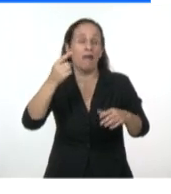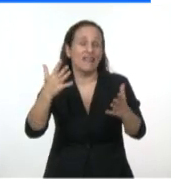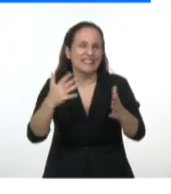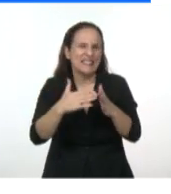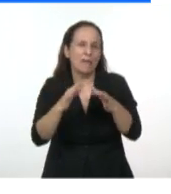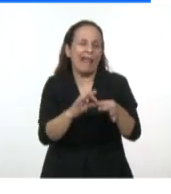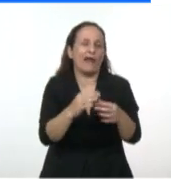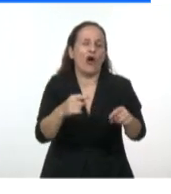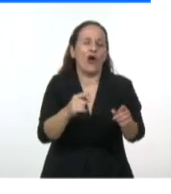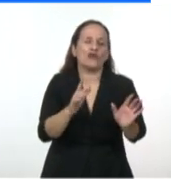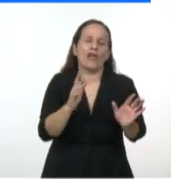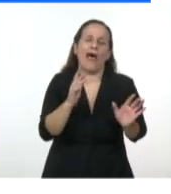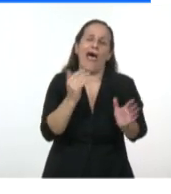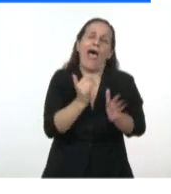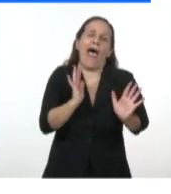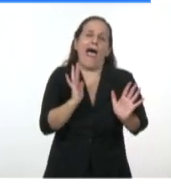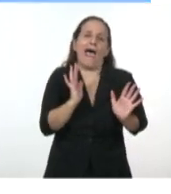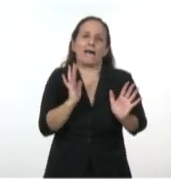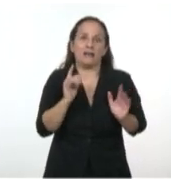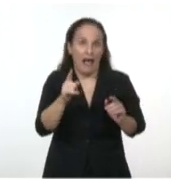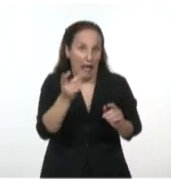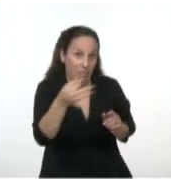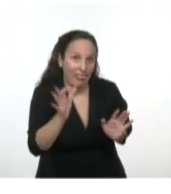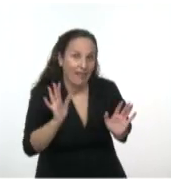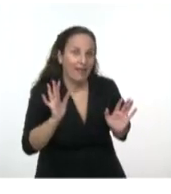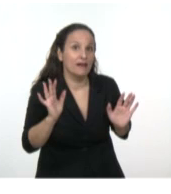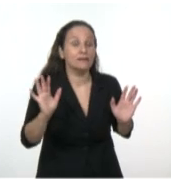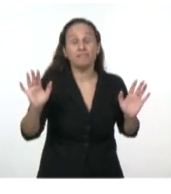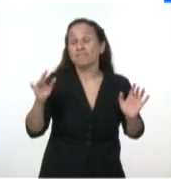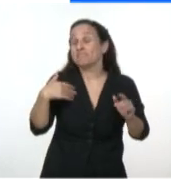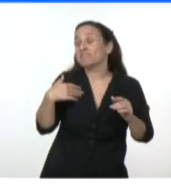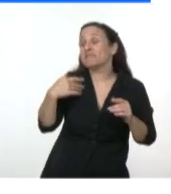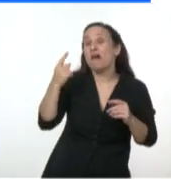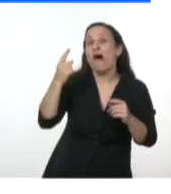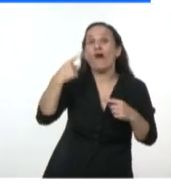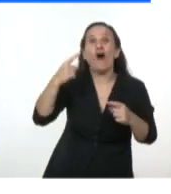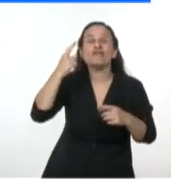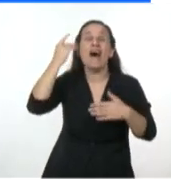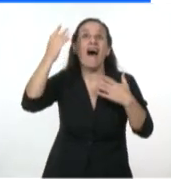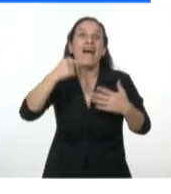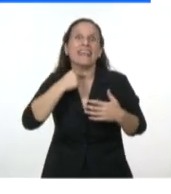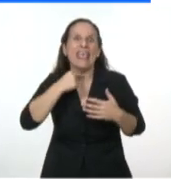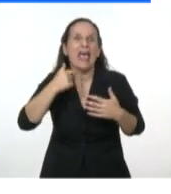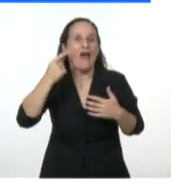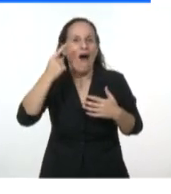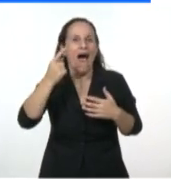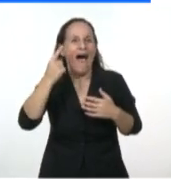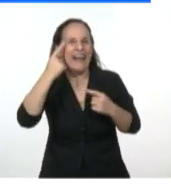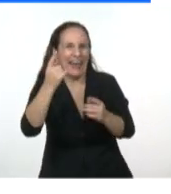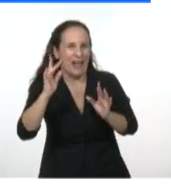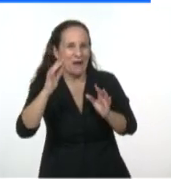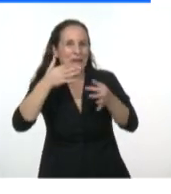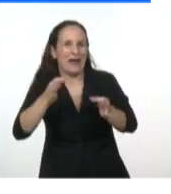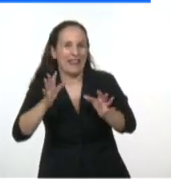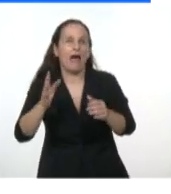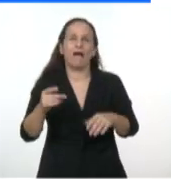Eso quiere decir que es cierto. Solemos creer en aquello que anhelamos. A ver si puedo interpretar. La historia, sea